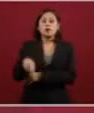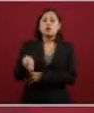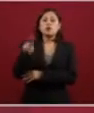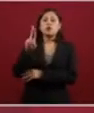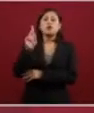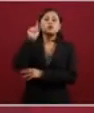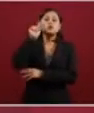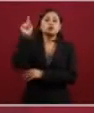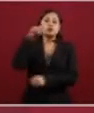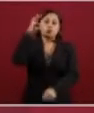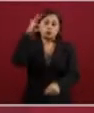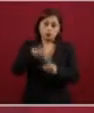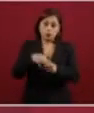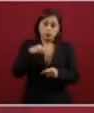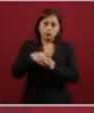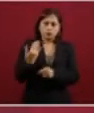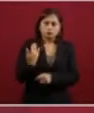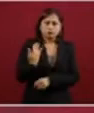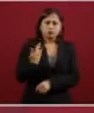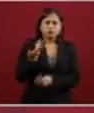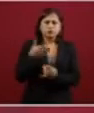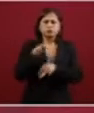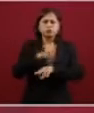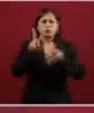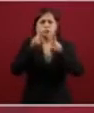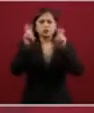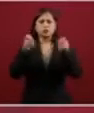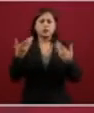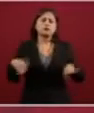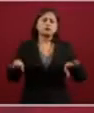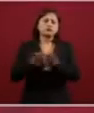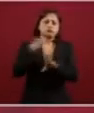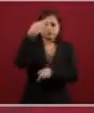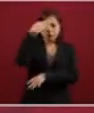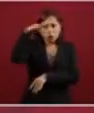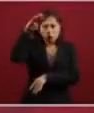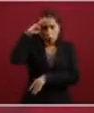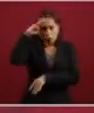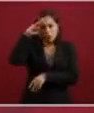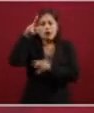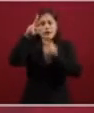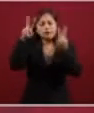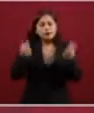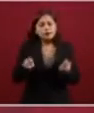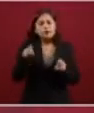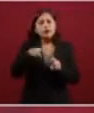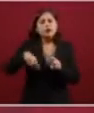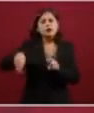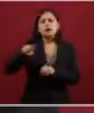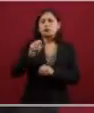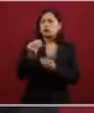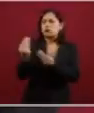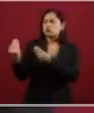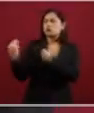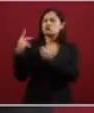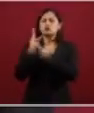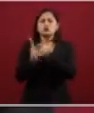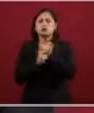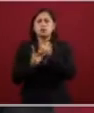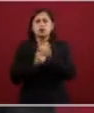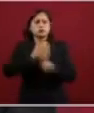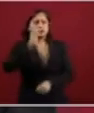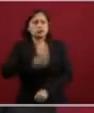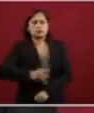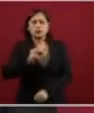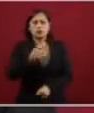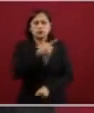votó muy recientemente sobre el bloqueo a Cuba y la inmensa mayoría de los países votamos en contra del